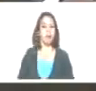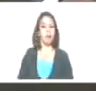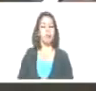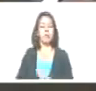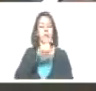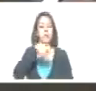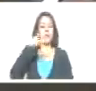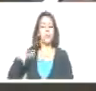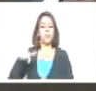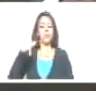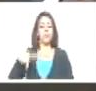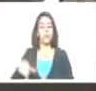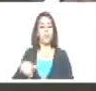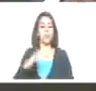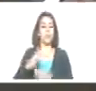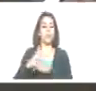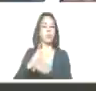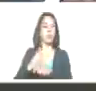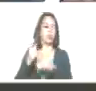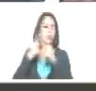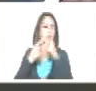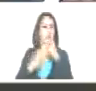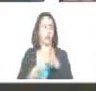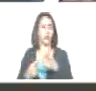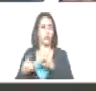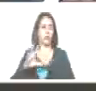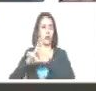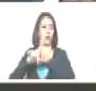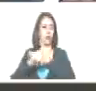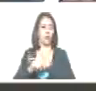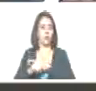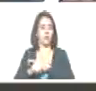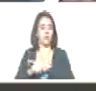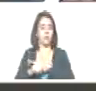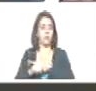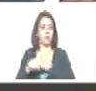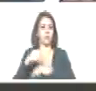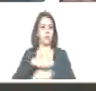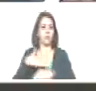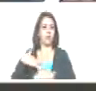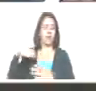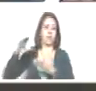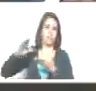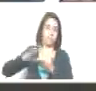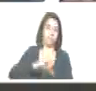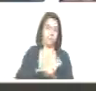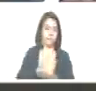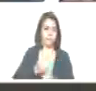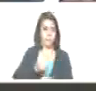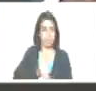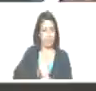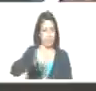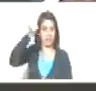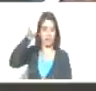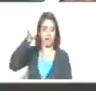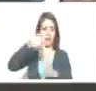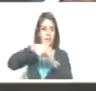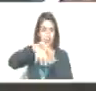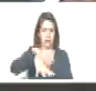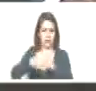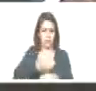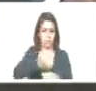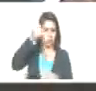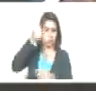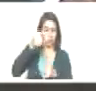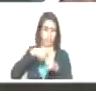orinan tus muros en la corrupción, tenemos que arrancarlos de raíces, colgarlos de un